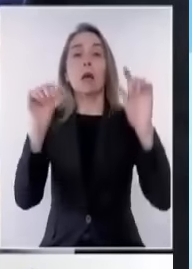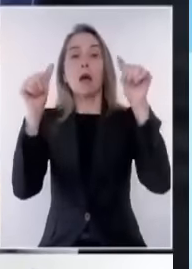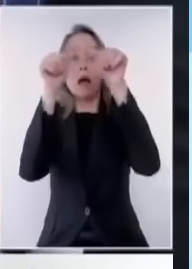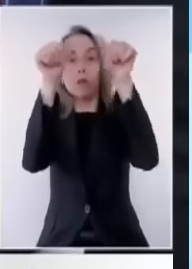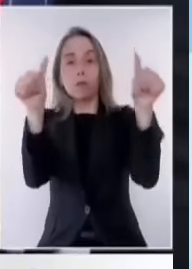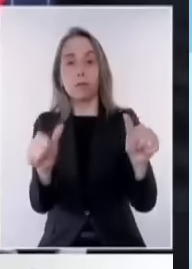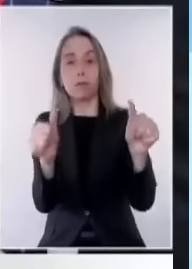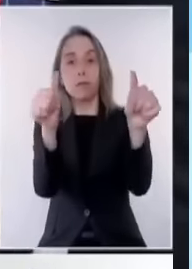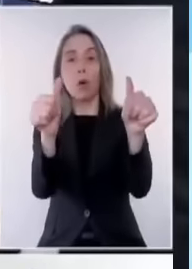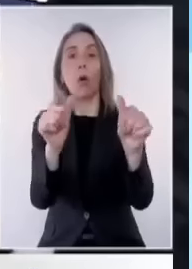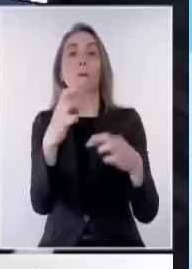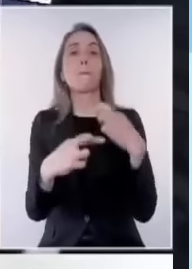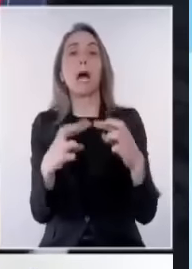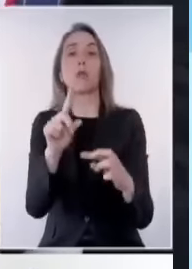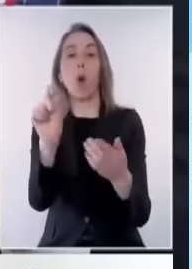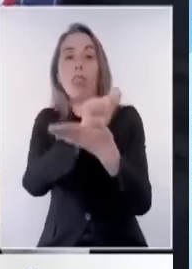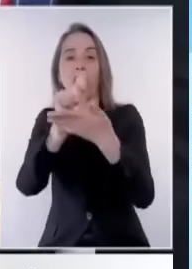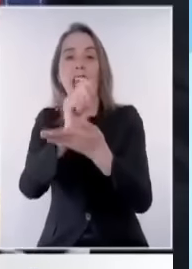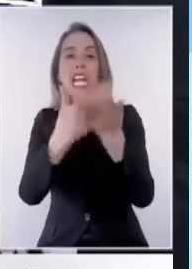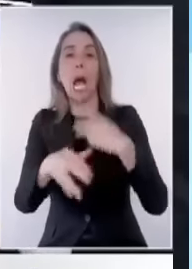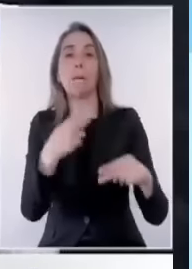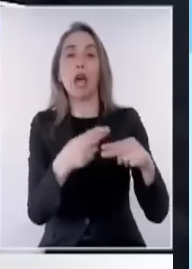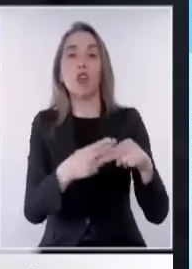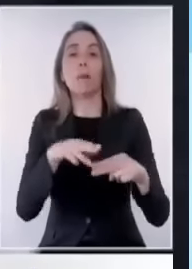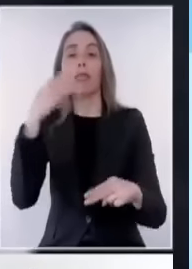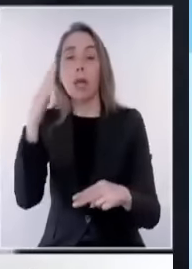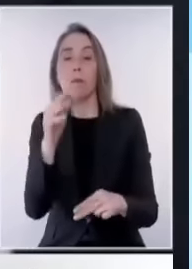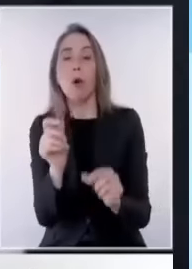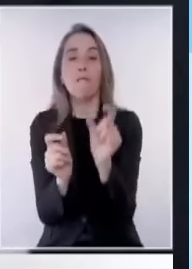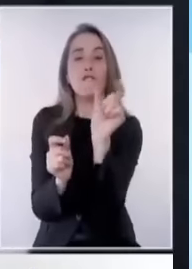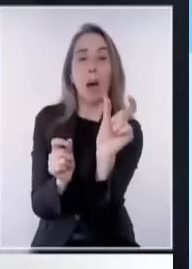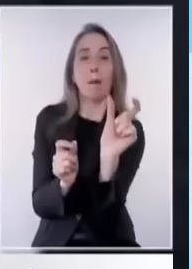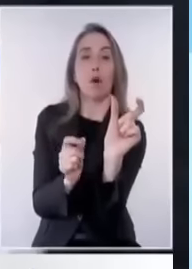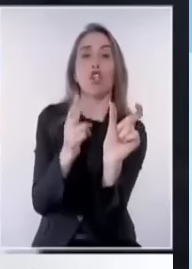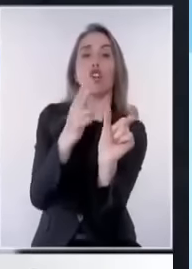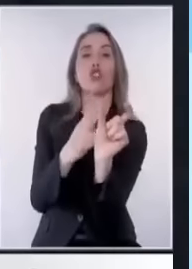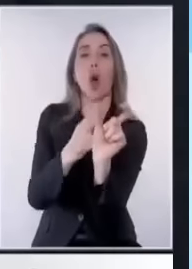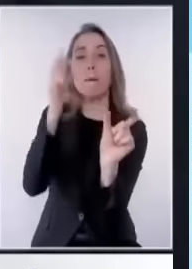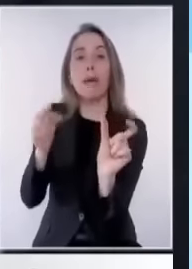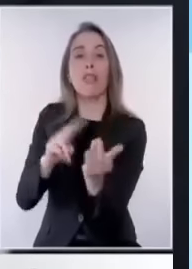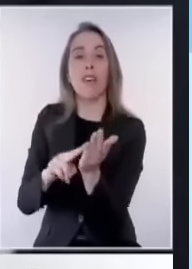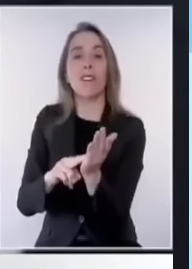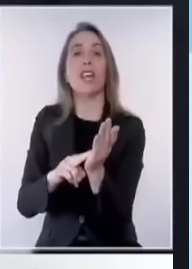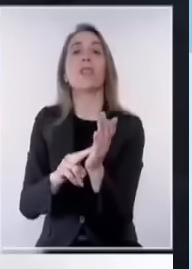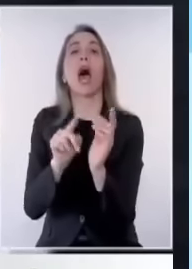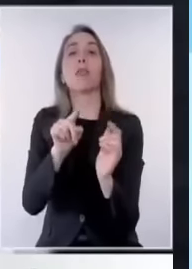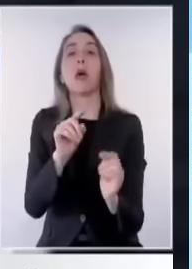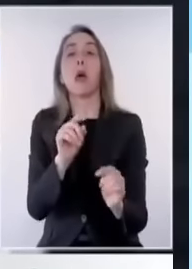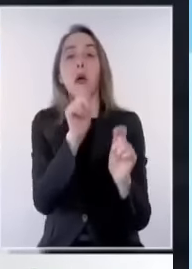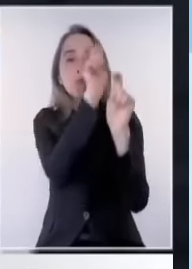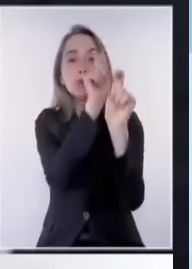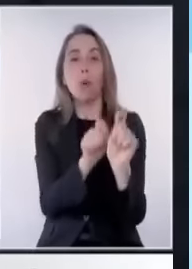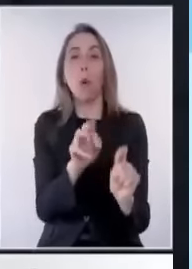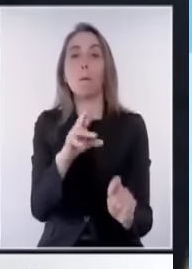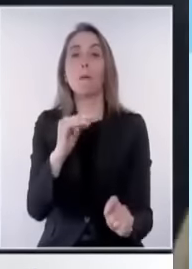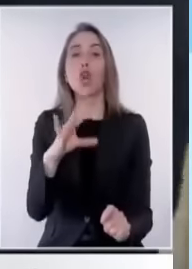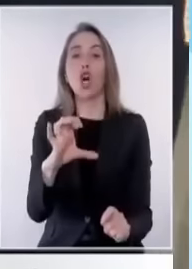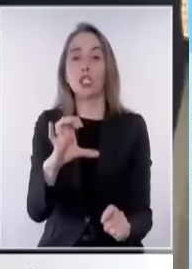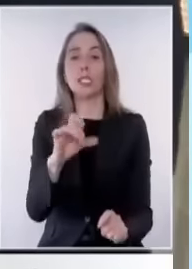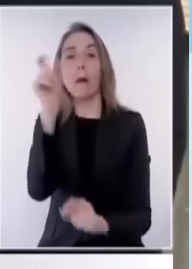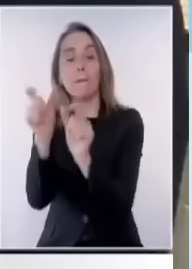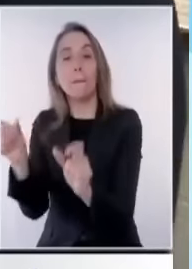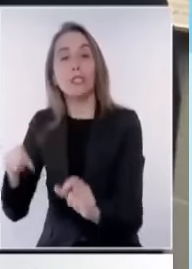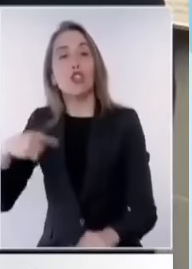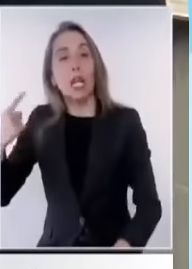la placa es patrimonial, por lo tanto no podemos adulterarla, pero vamos a hacer después una corrección ahí en la placa de bronce que sí podemos cambiar. Pero la